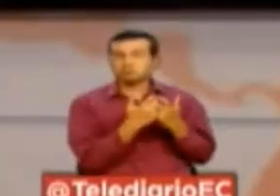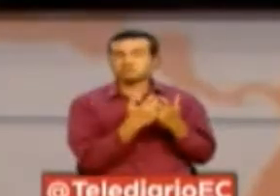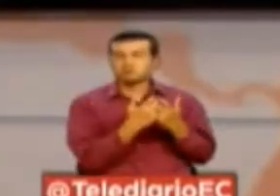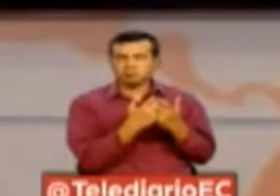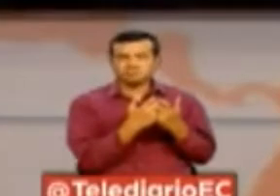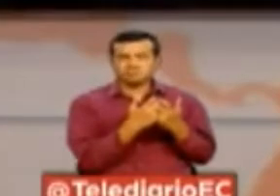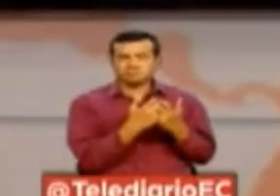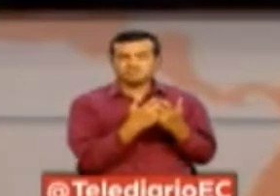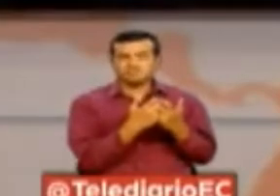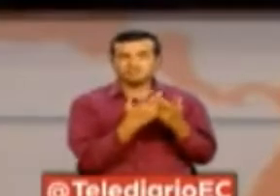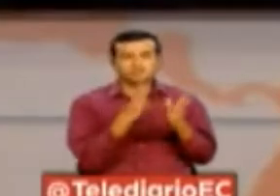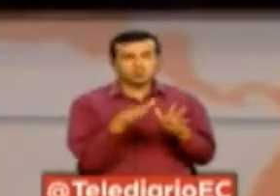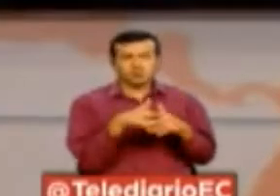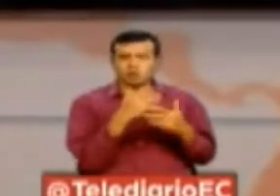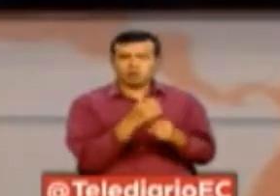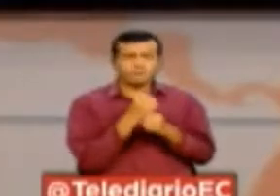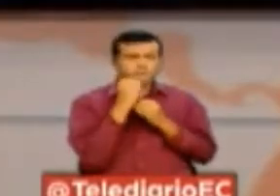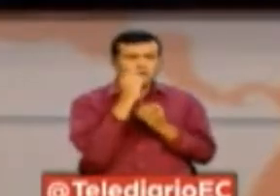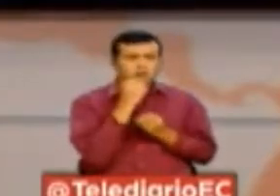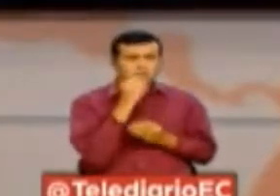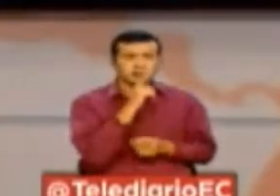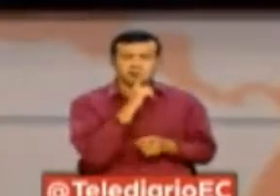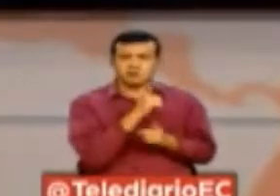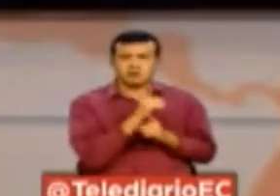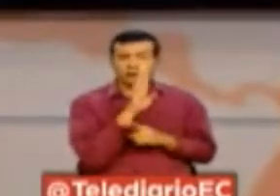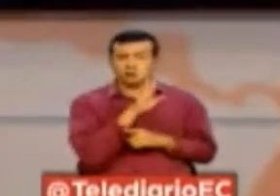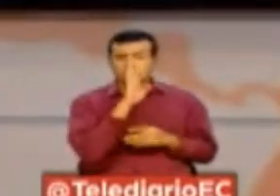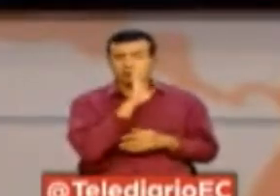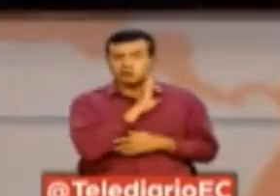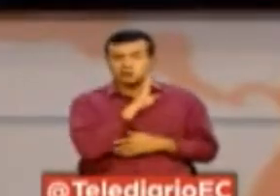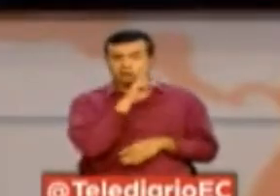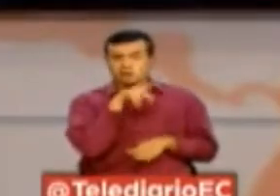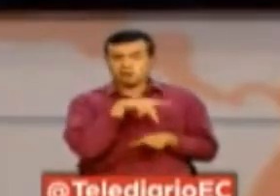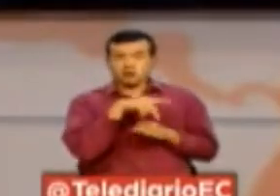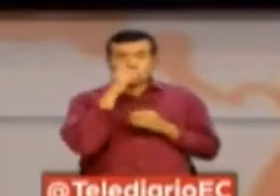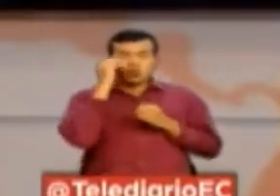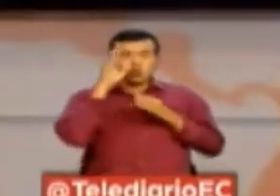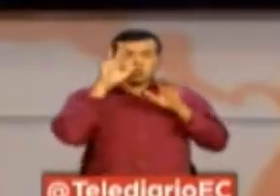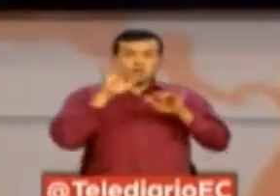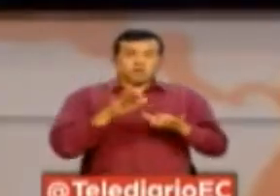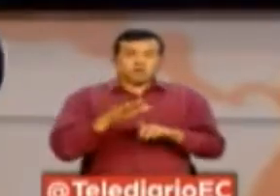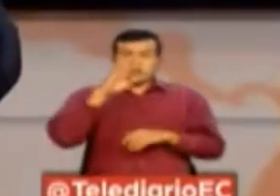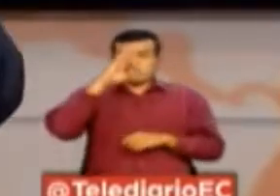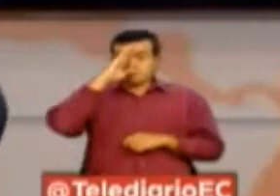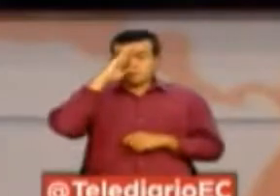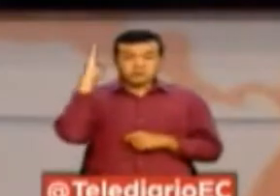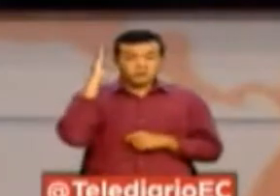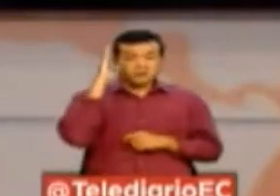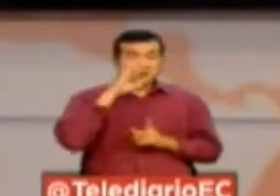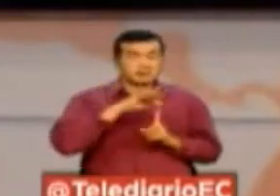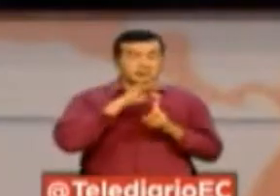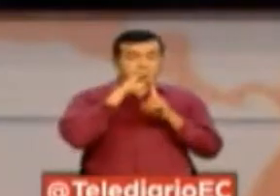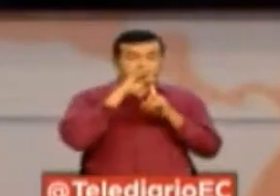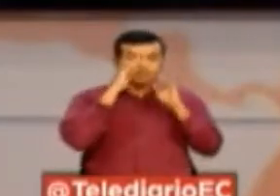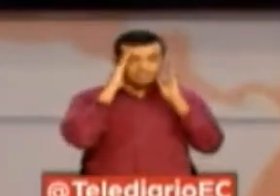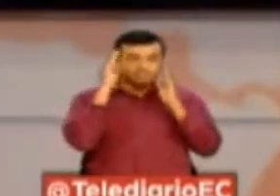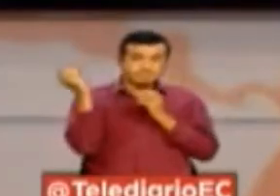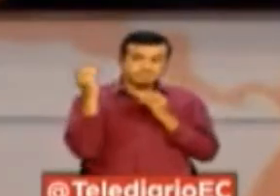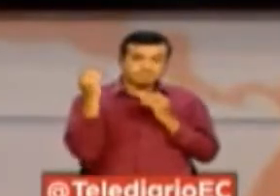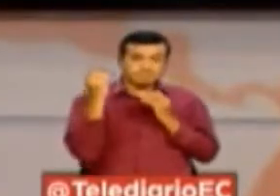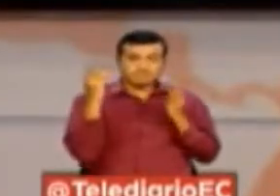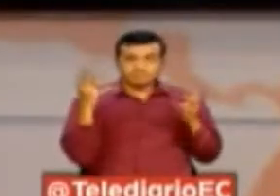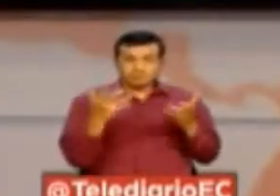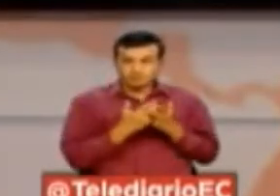es brindar toda la información con sus técnicos y analistas para que la secretaria inteligencia nos brinde los reportes